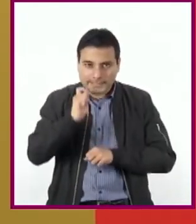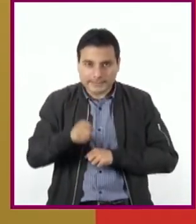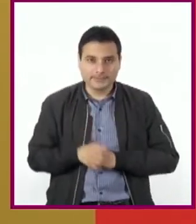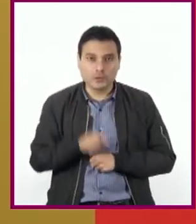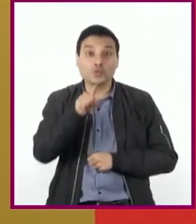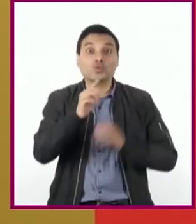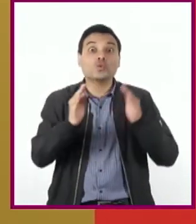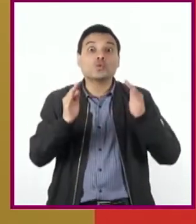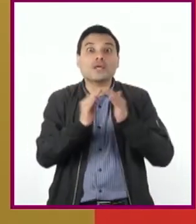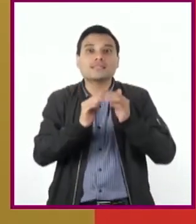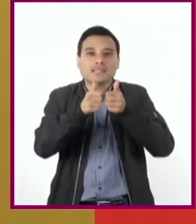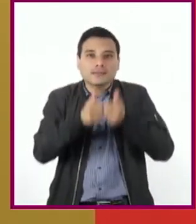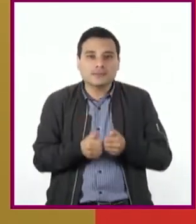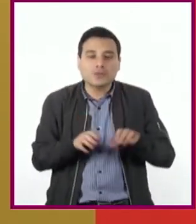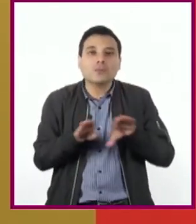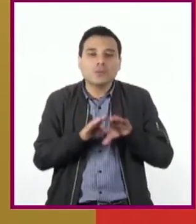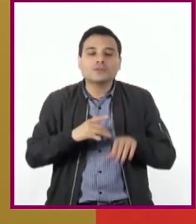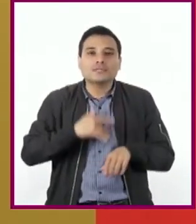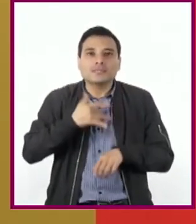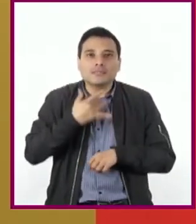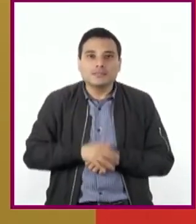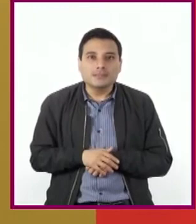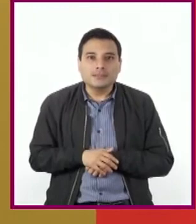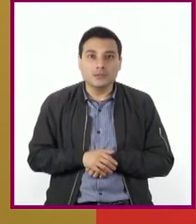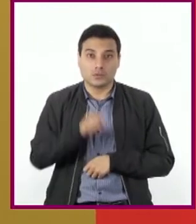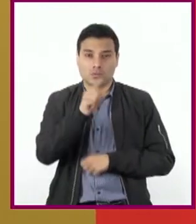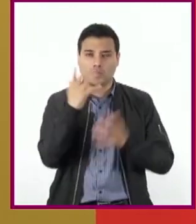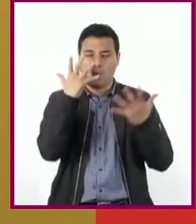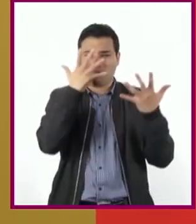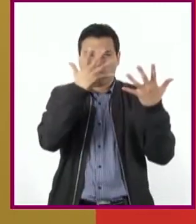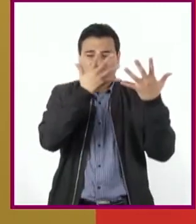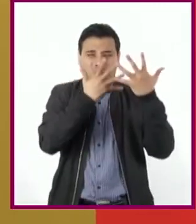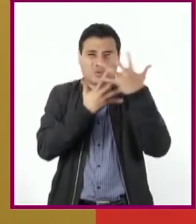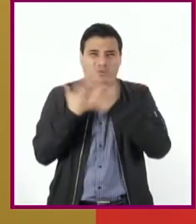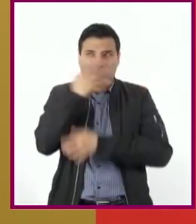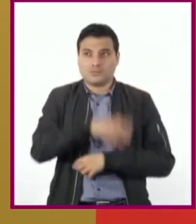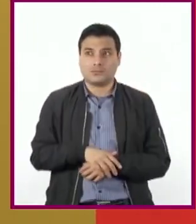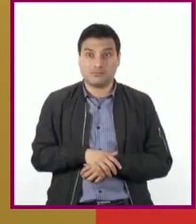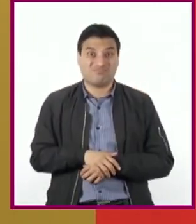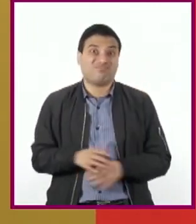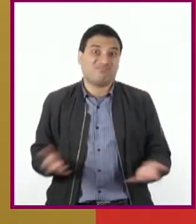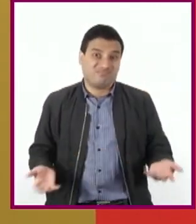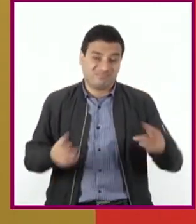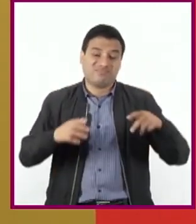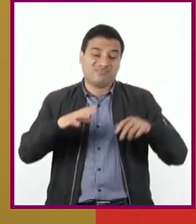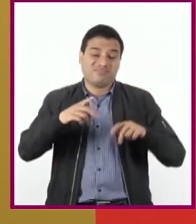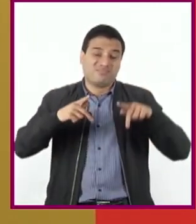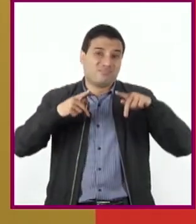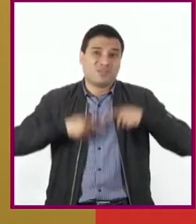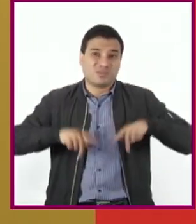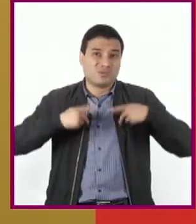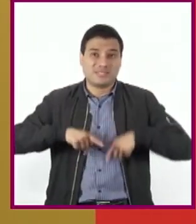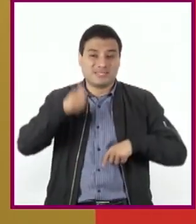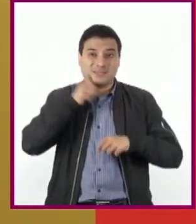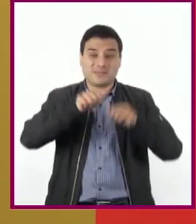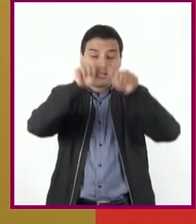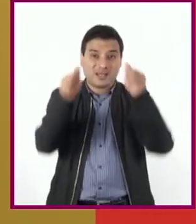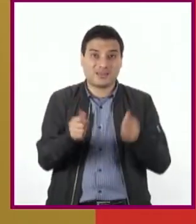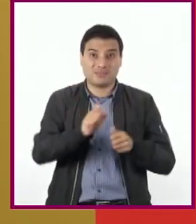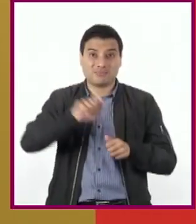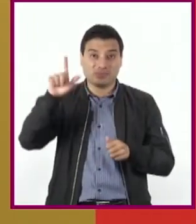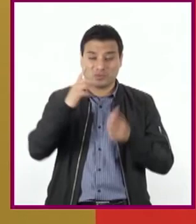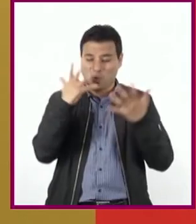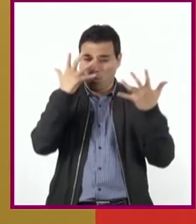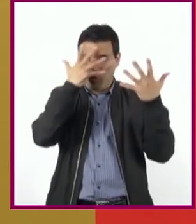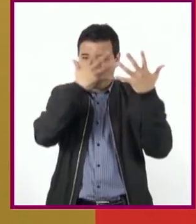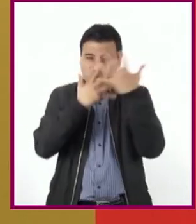confinamiento. Por ejemplo, la confusión está presente en los artistas al momento de crear sus obras. Es tanta